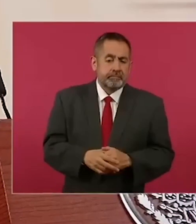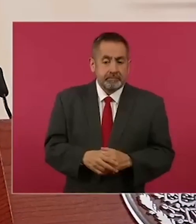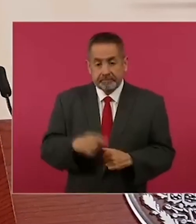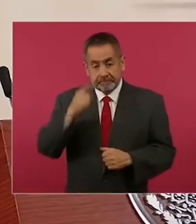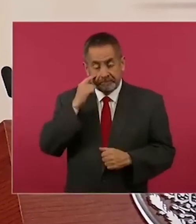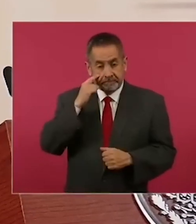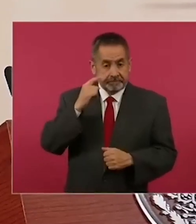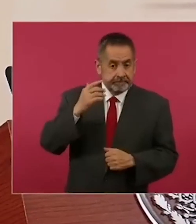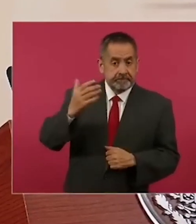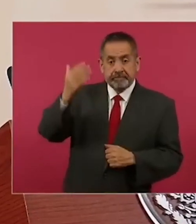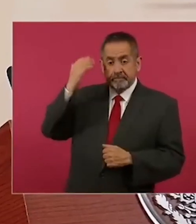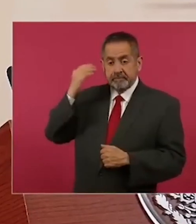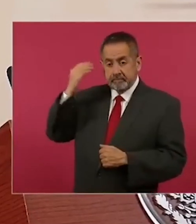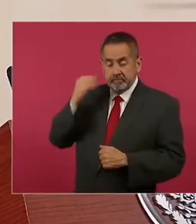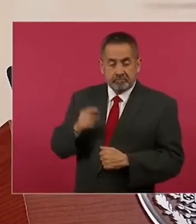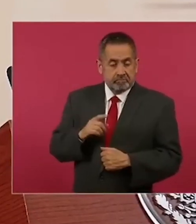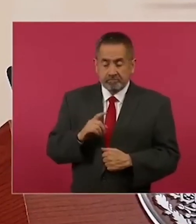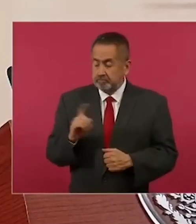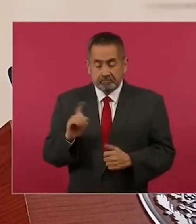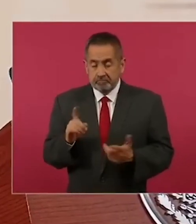Antes no se tenía